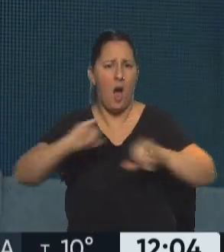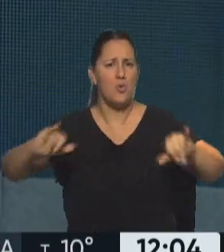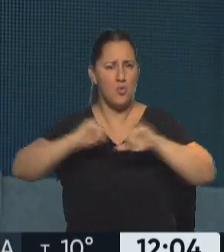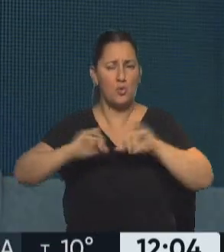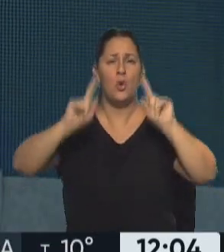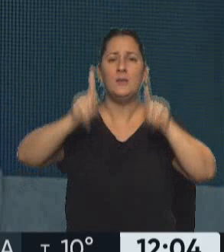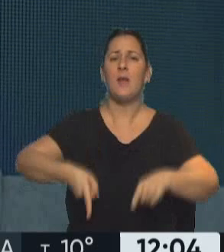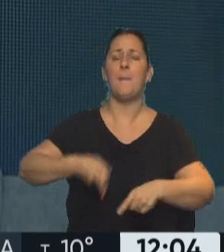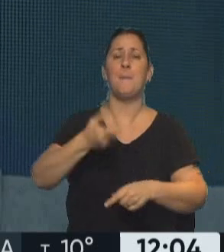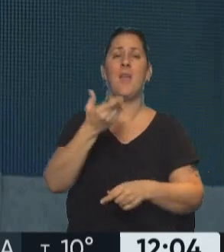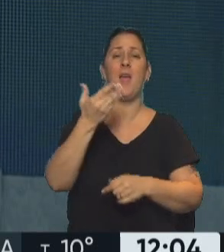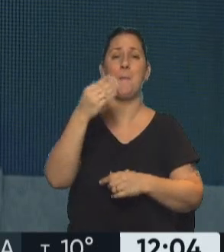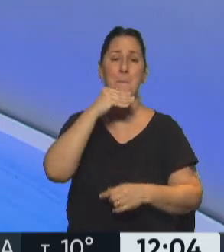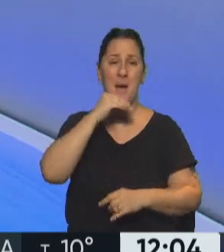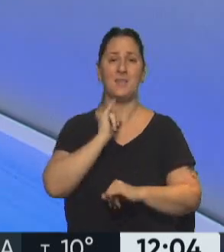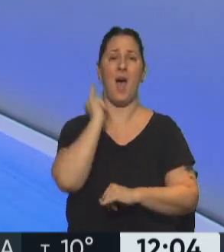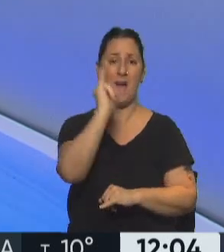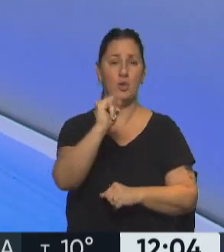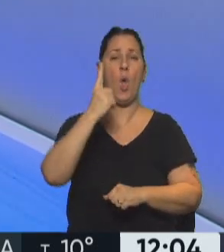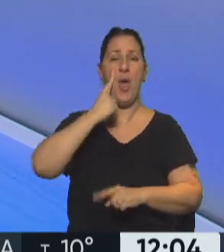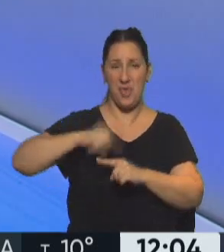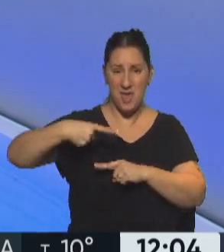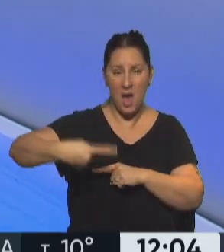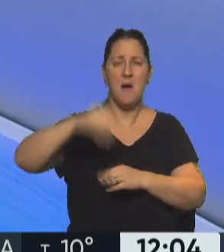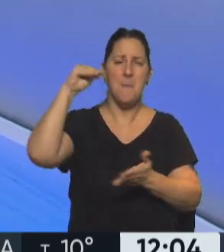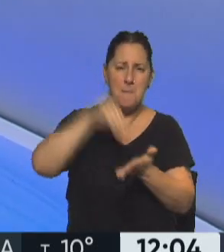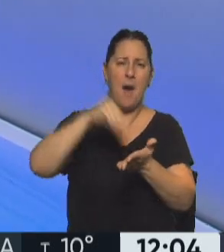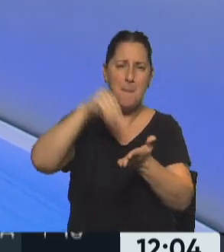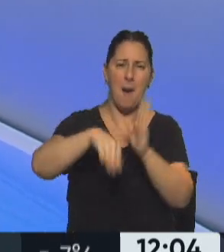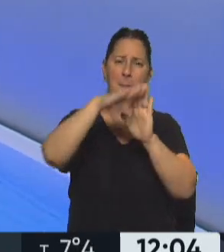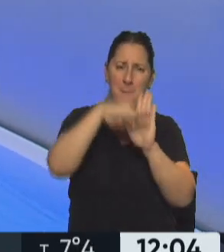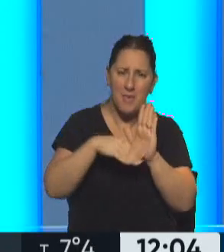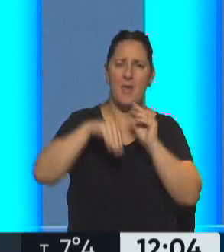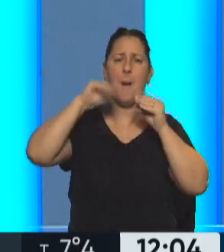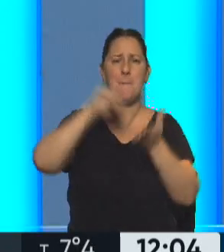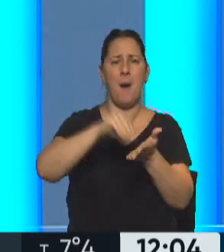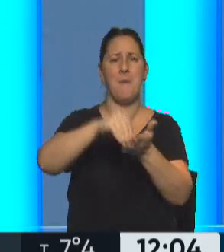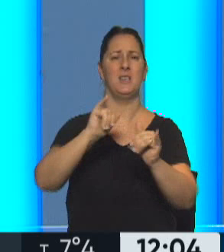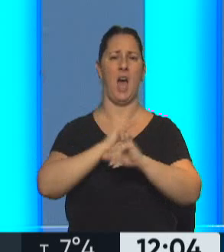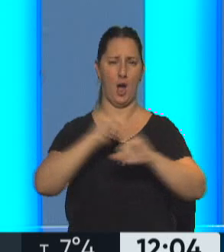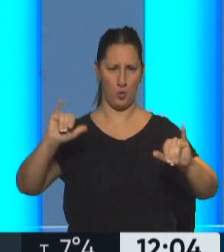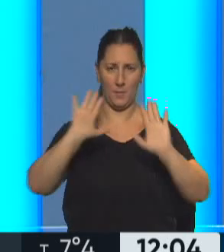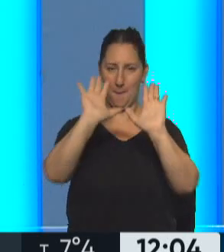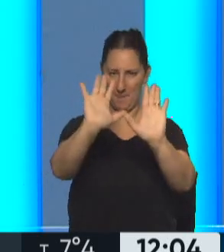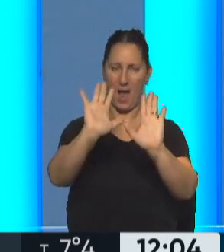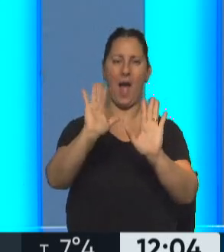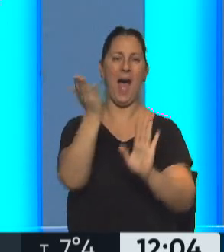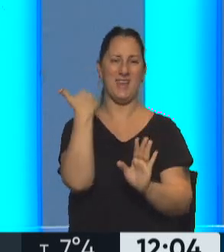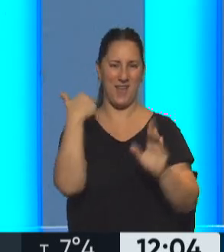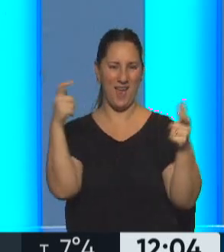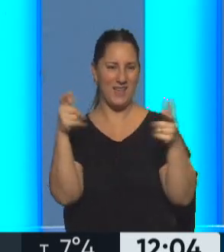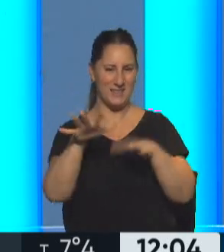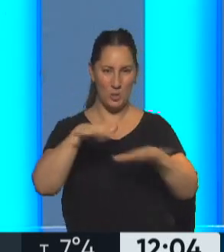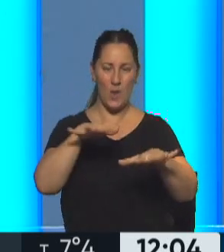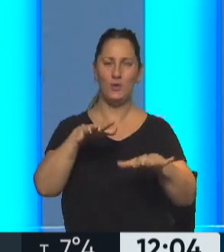inclusive adelantó el flamante ministro que con el correr de los días va a haber más anuncios y más medidas. Exactamente, déjame empezar por la sensación que dejó Sergio